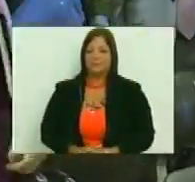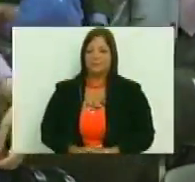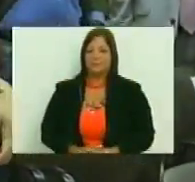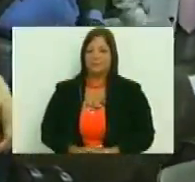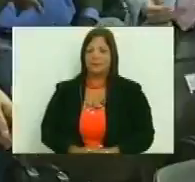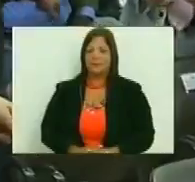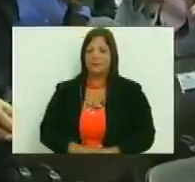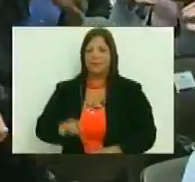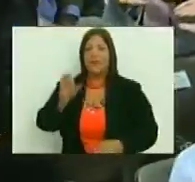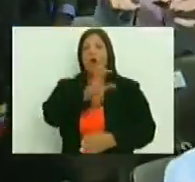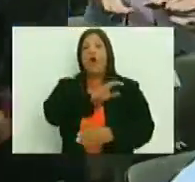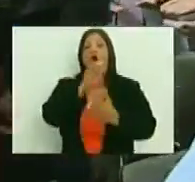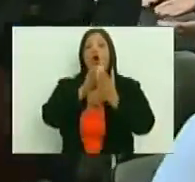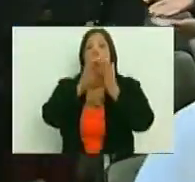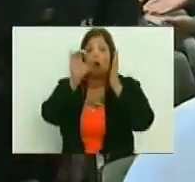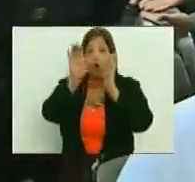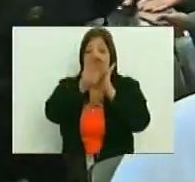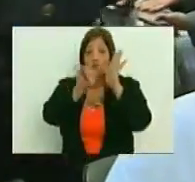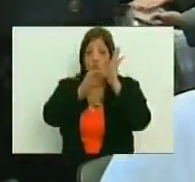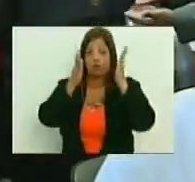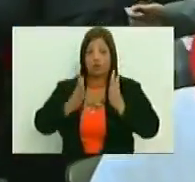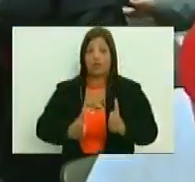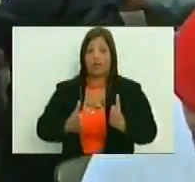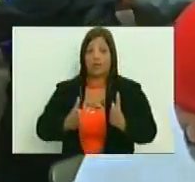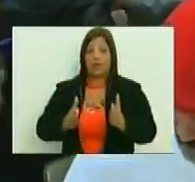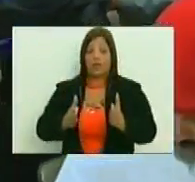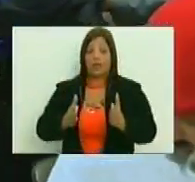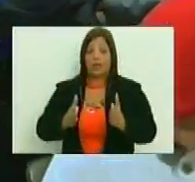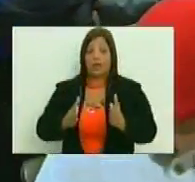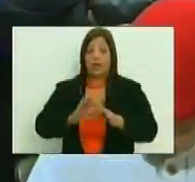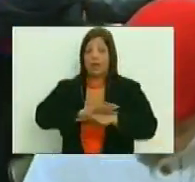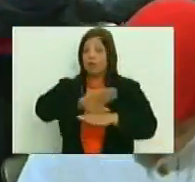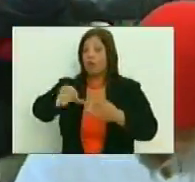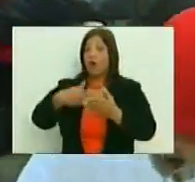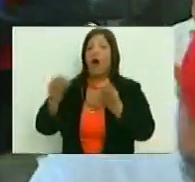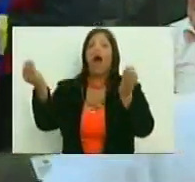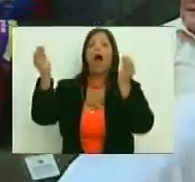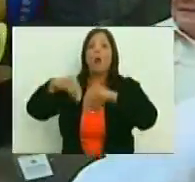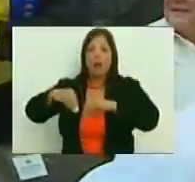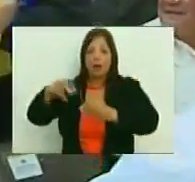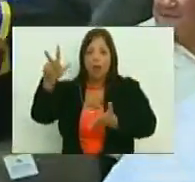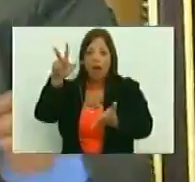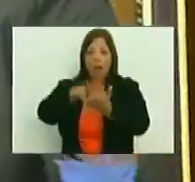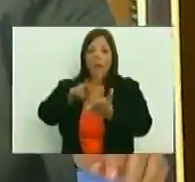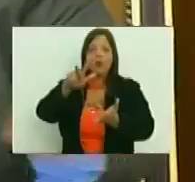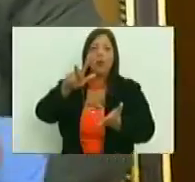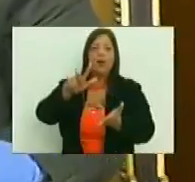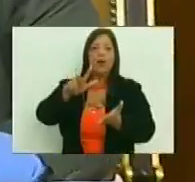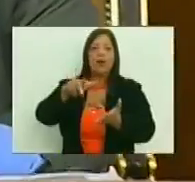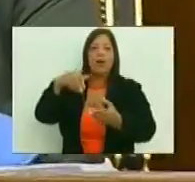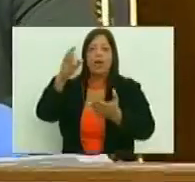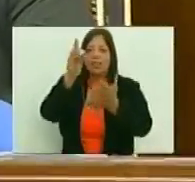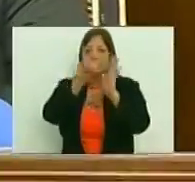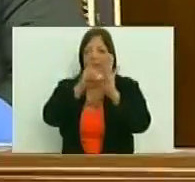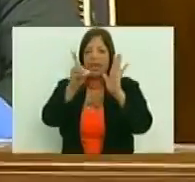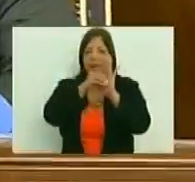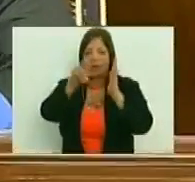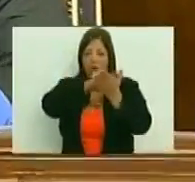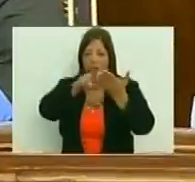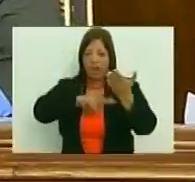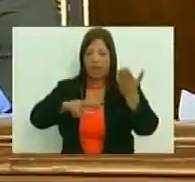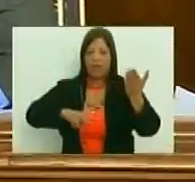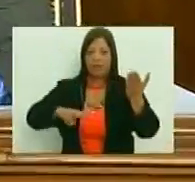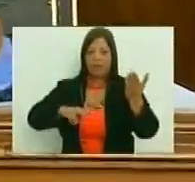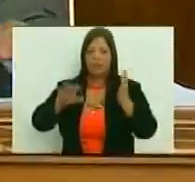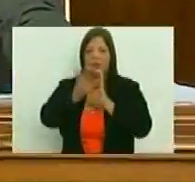Las y los constituyentes que estén de acuerdo en aprobar el decreto leído por